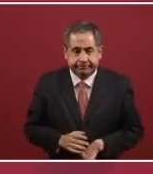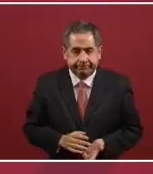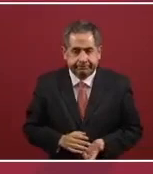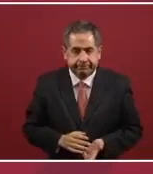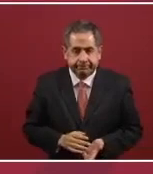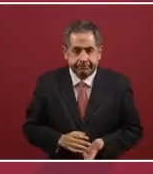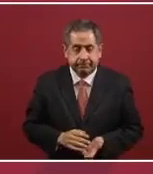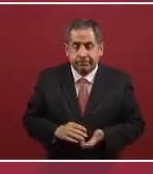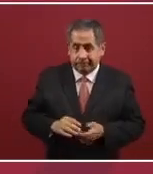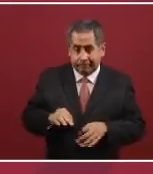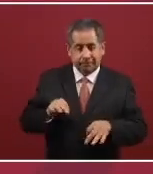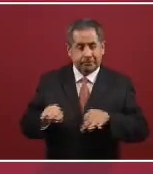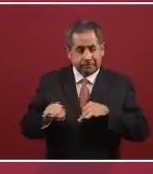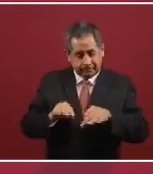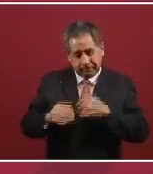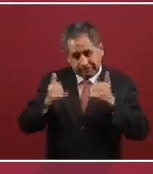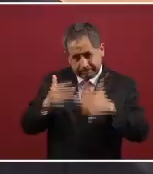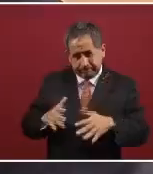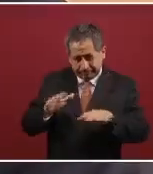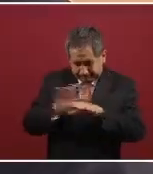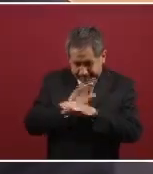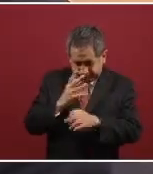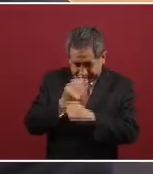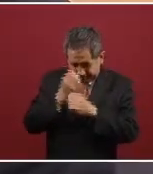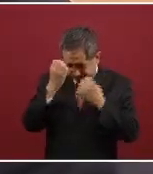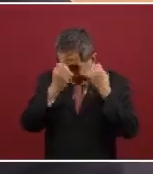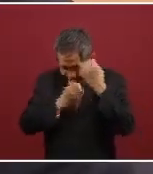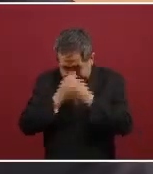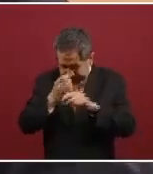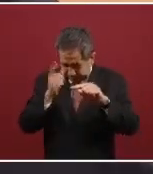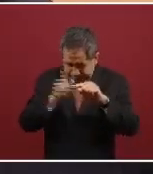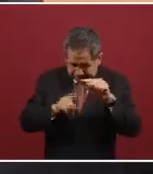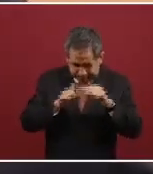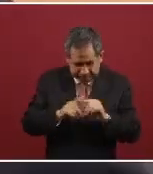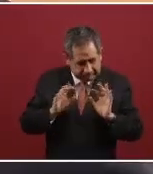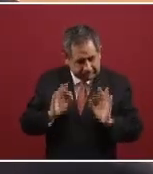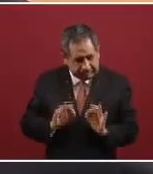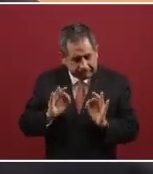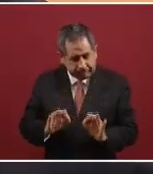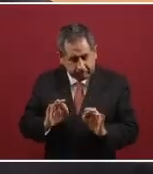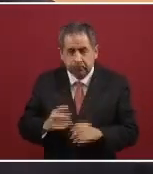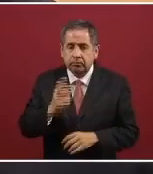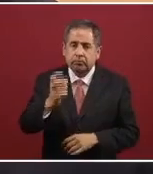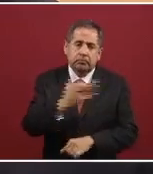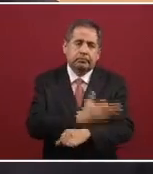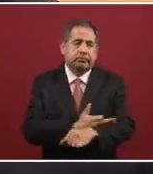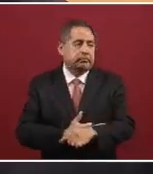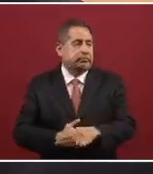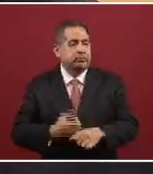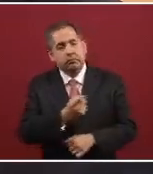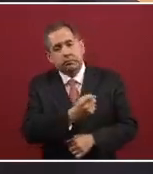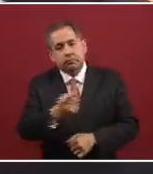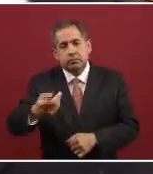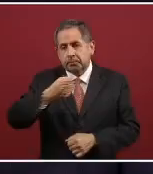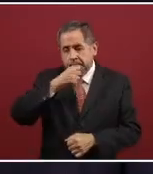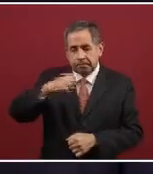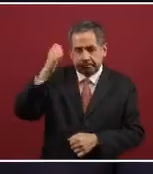Entonces, es un trabajo que se está llevando a cabo, por eso la demora, por